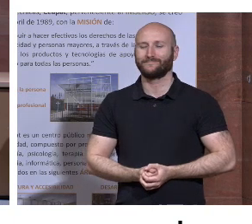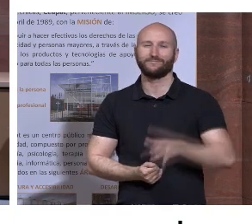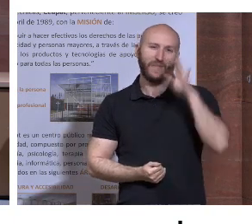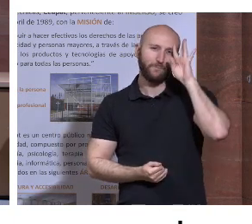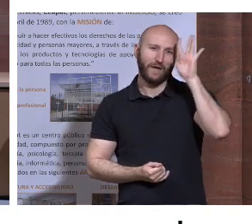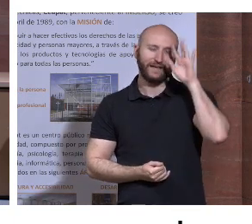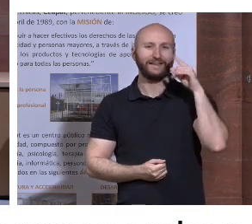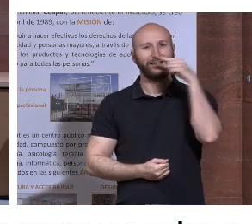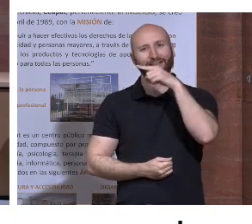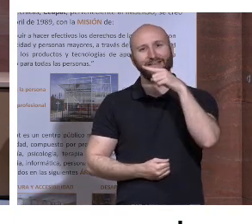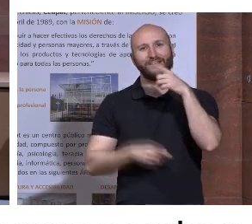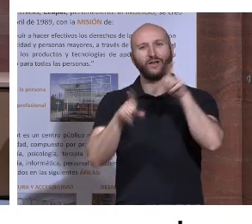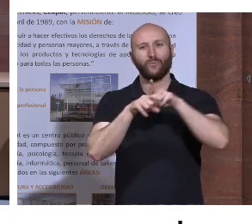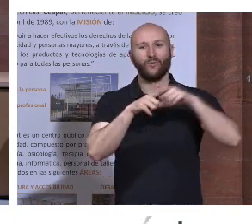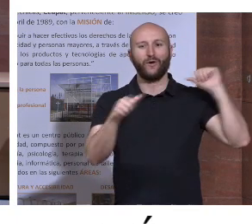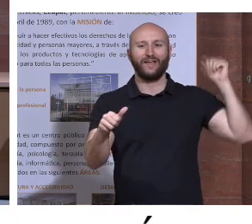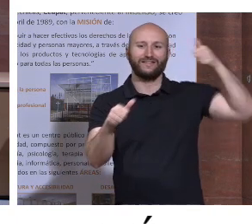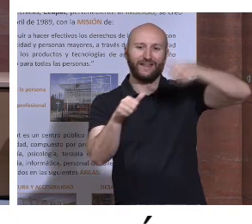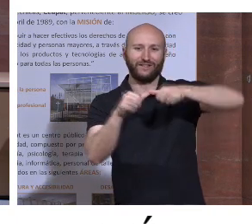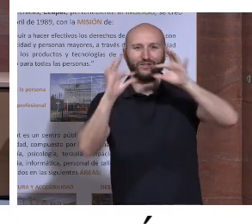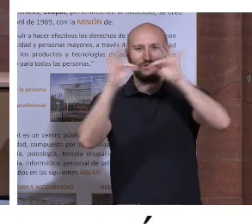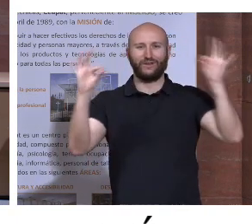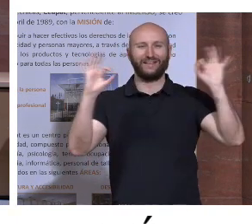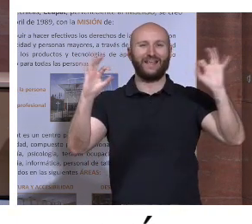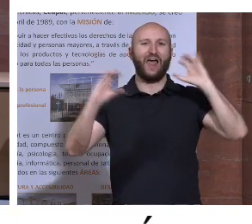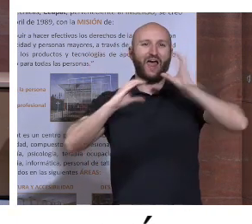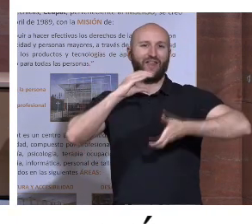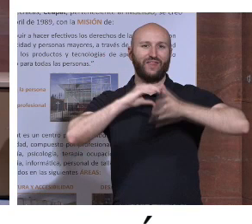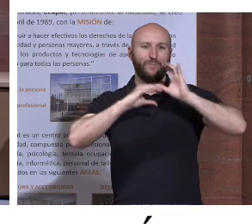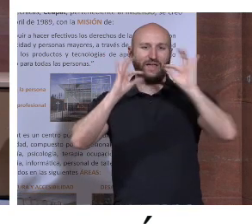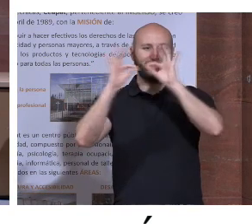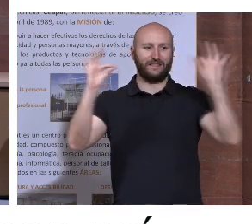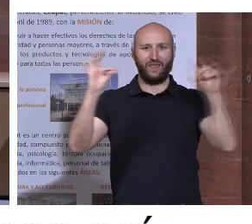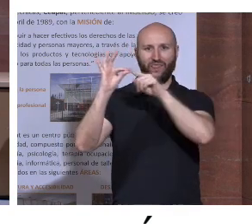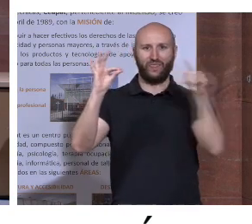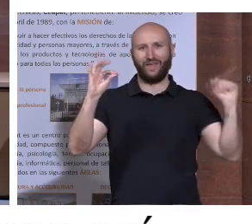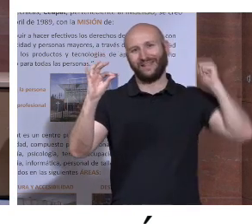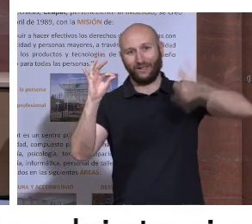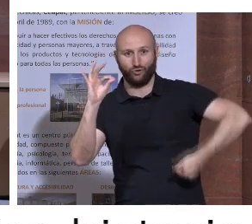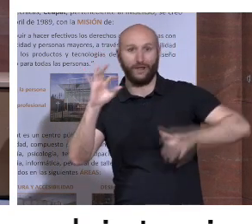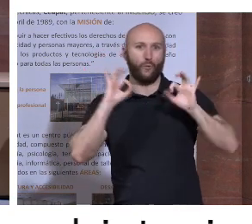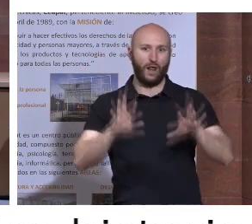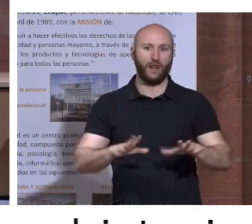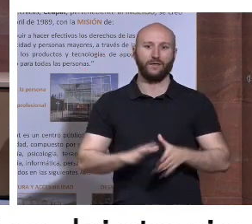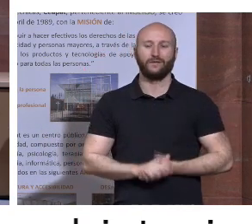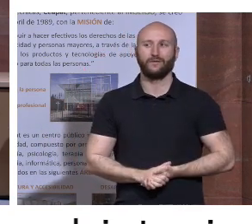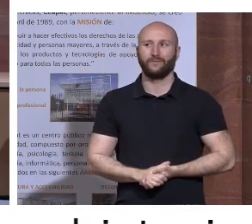Imaginemos que esto es la trayectoria de CEAPAD. Voy a cortar un poquito aquí. Sujétame ahí esto.